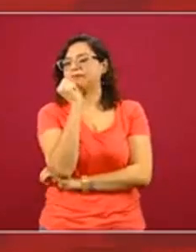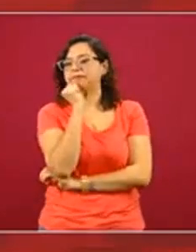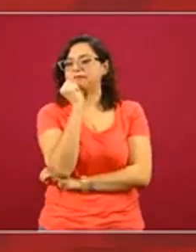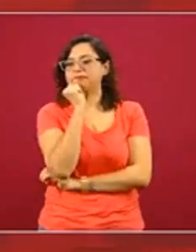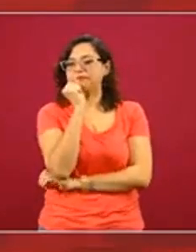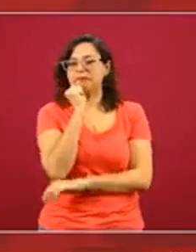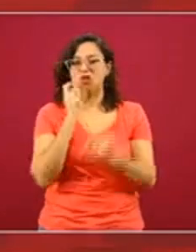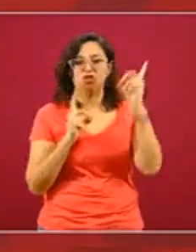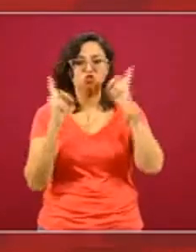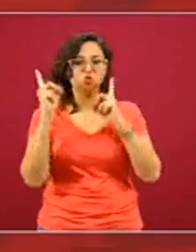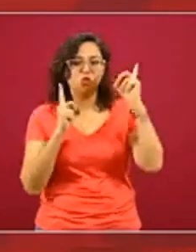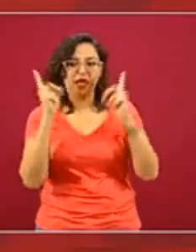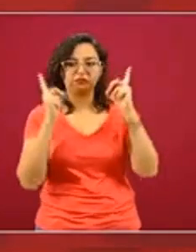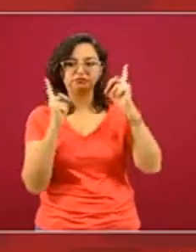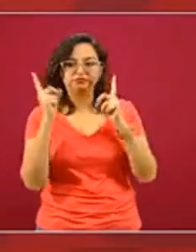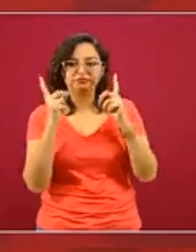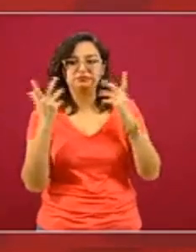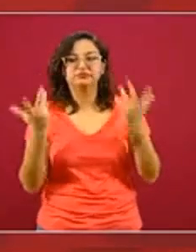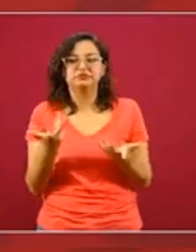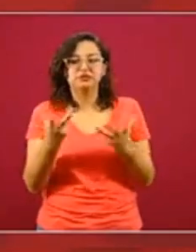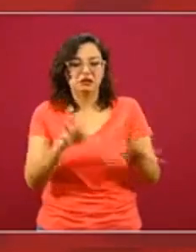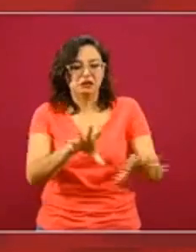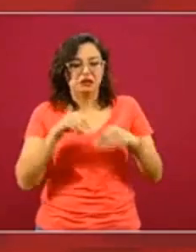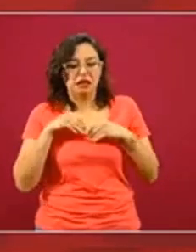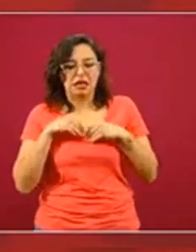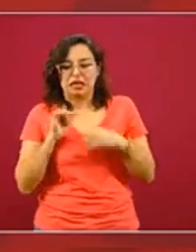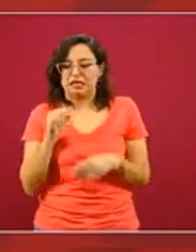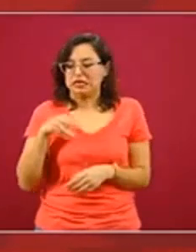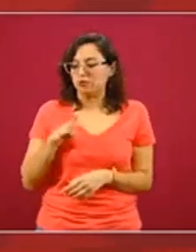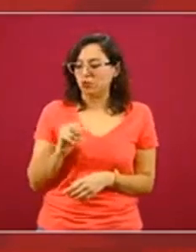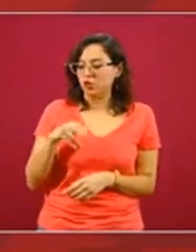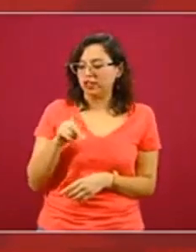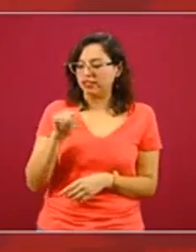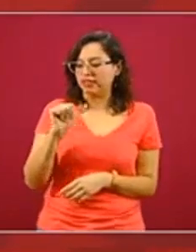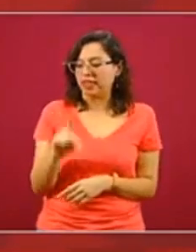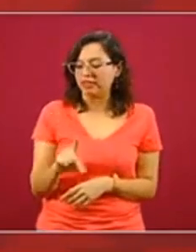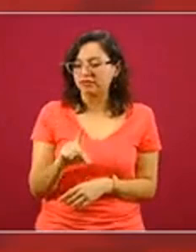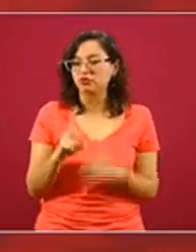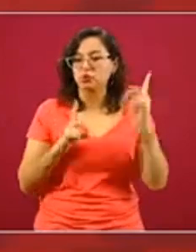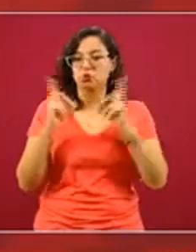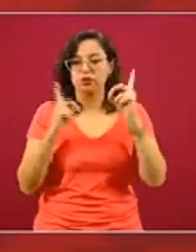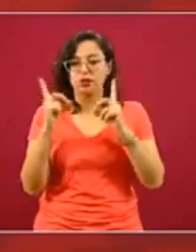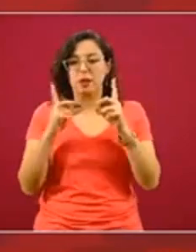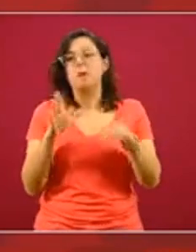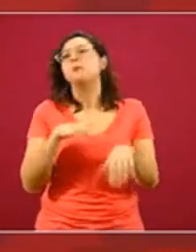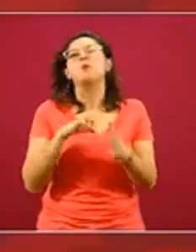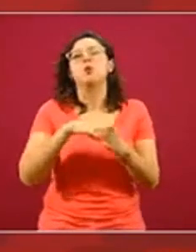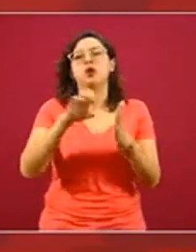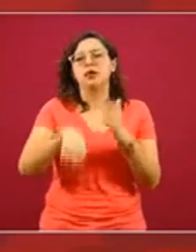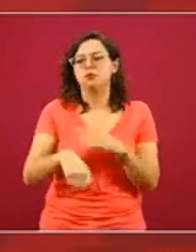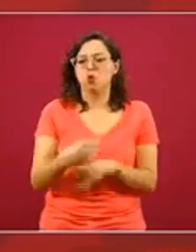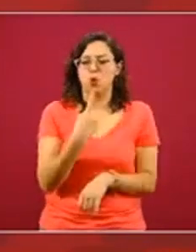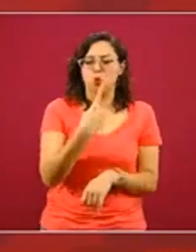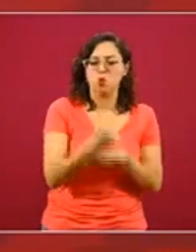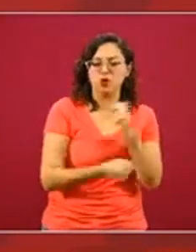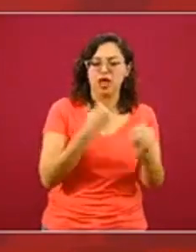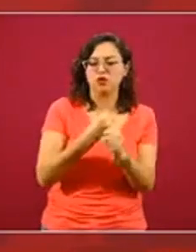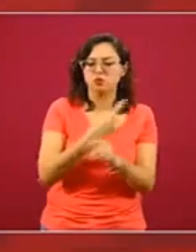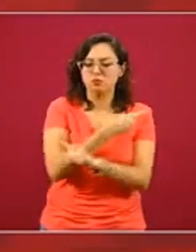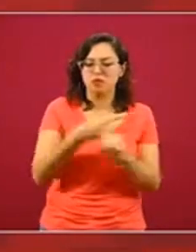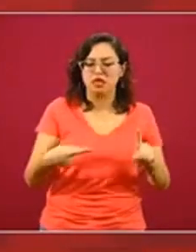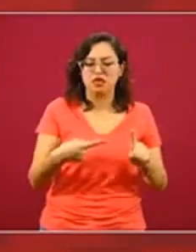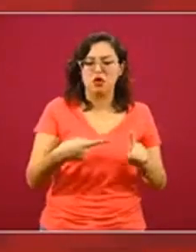inmunidad. A diferencia de la influenza, donde sabemos que en 1 año y medio después de la epidemia